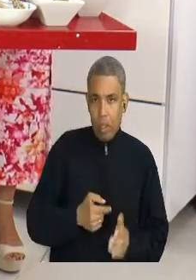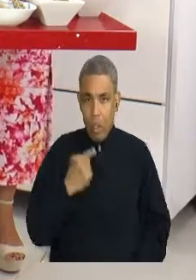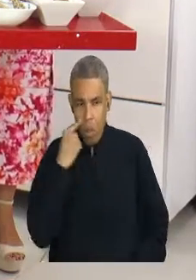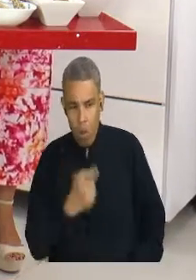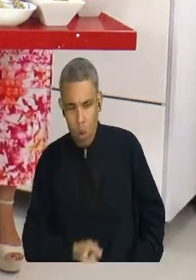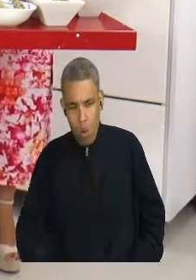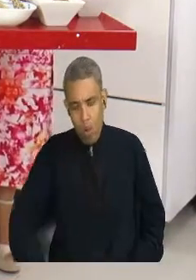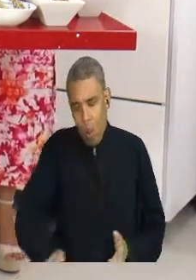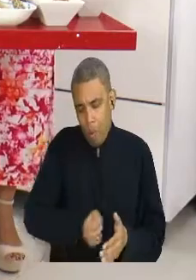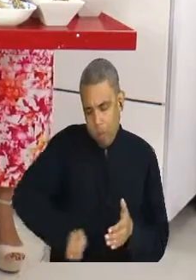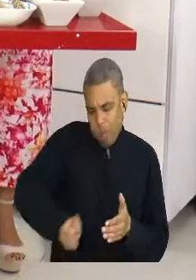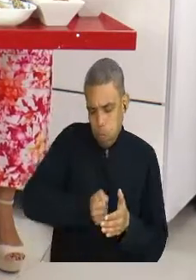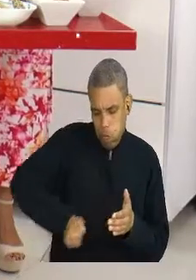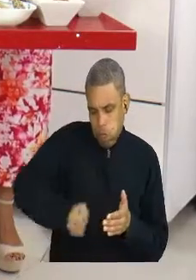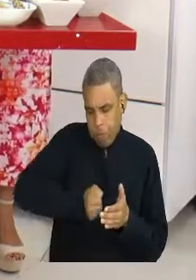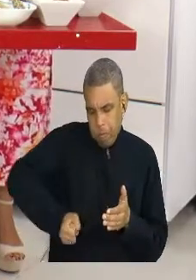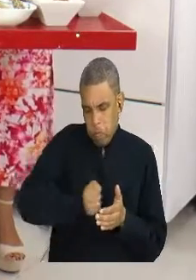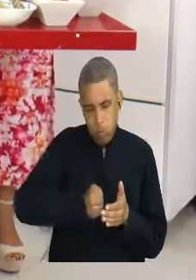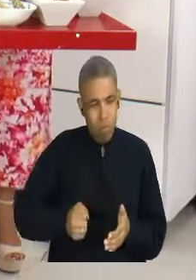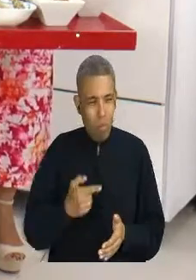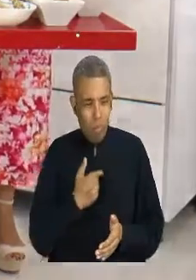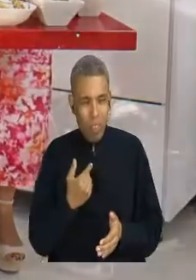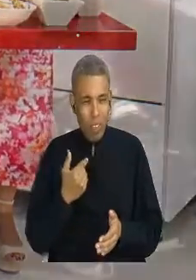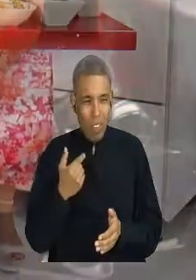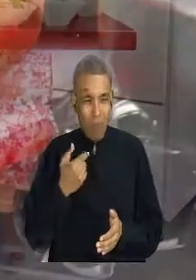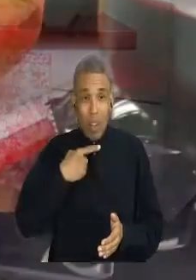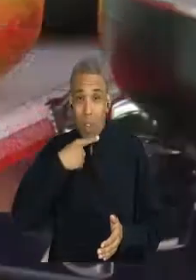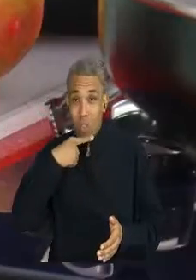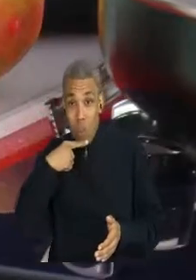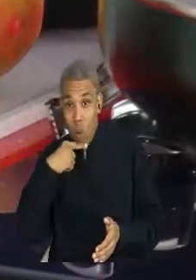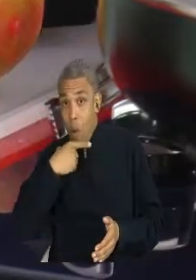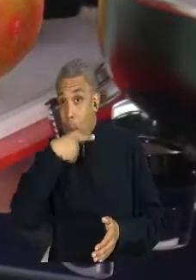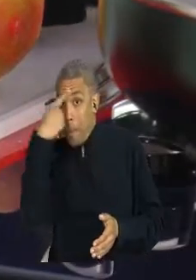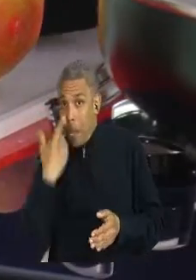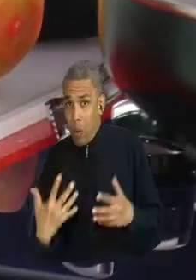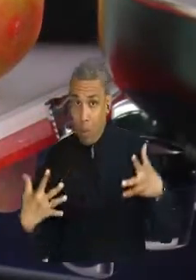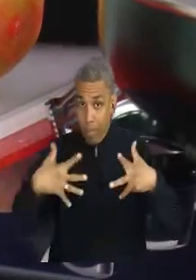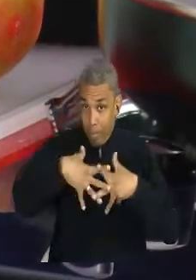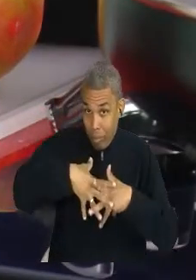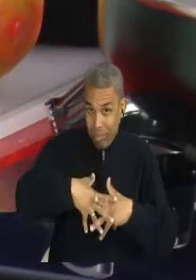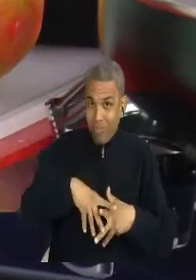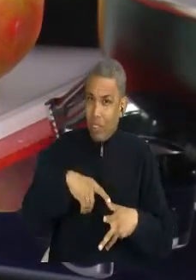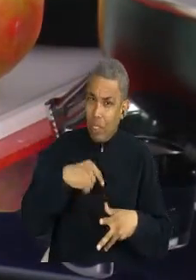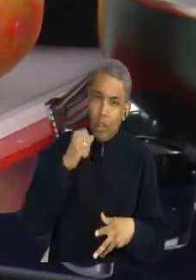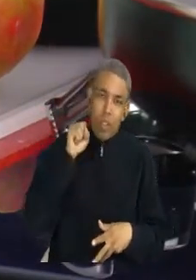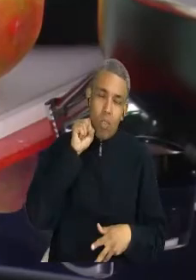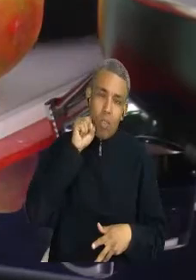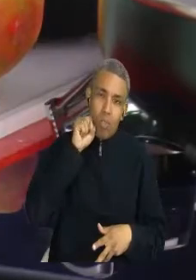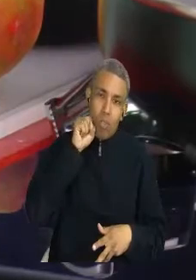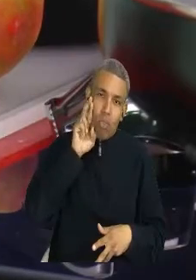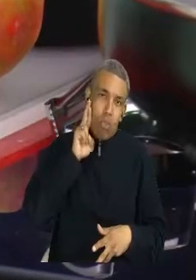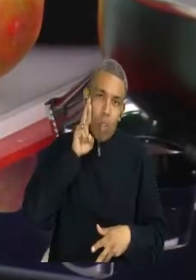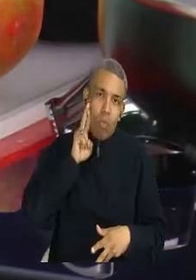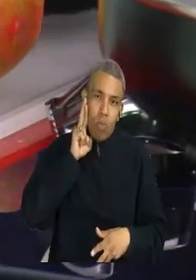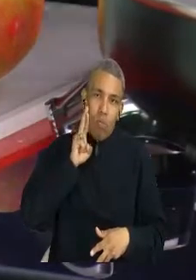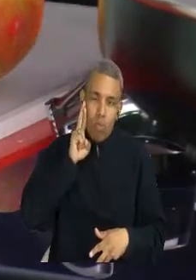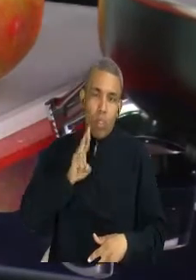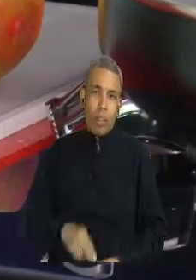rosada espectacular. Sí, sí, aquí estoy. ¿Listo? En el trabajo. Entonces, voy a empezar a hacer nuestro brunoise de mango.